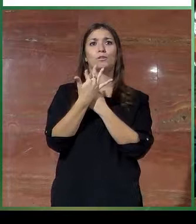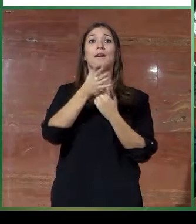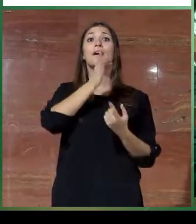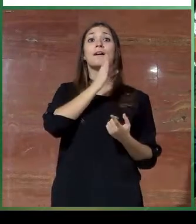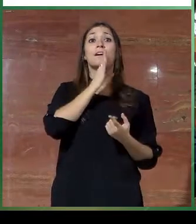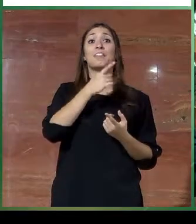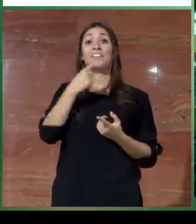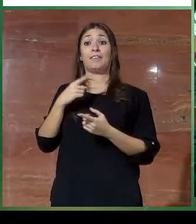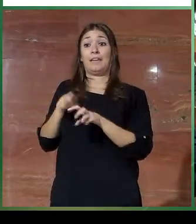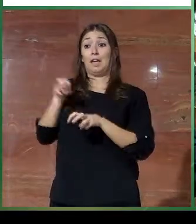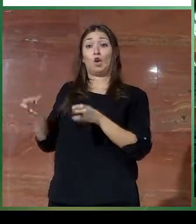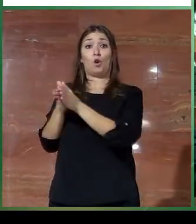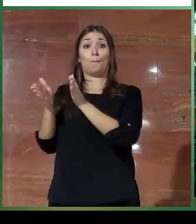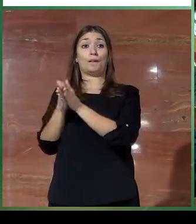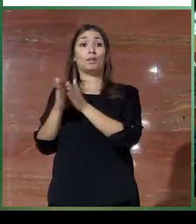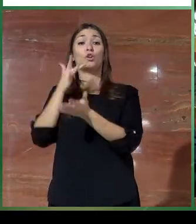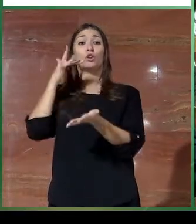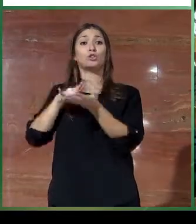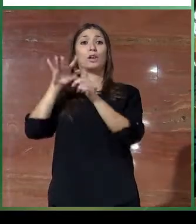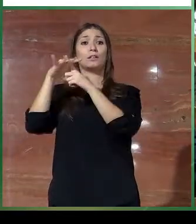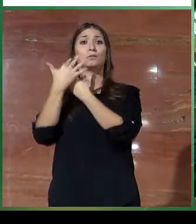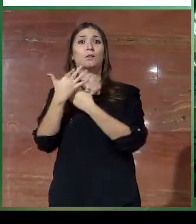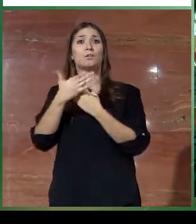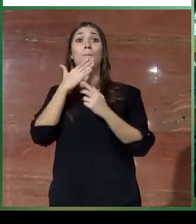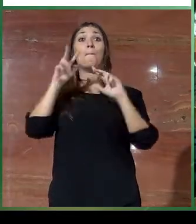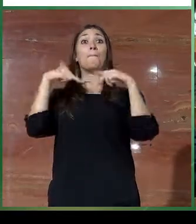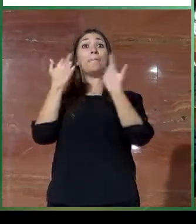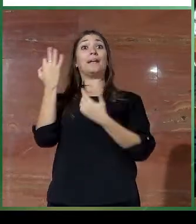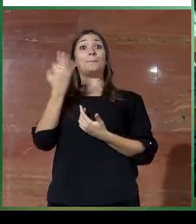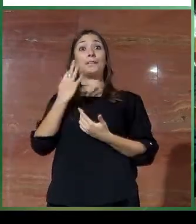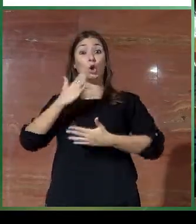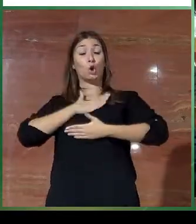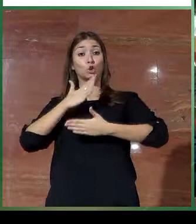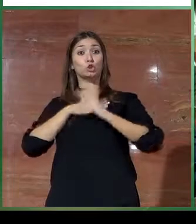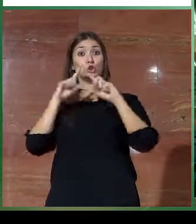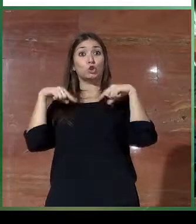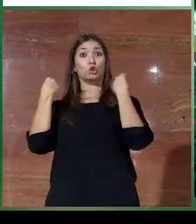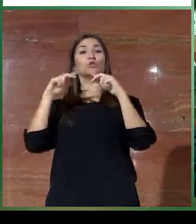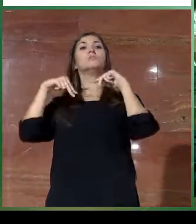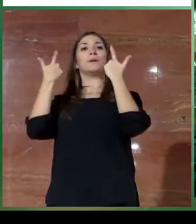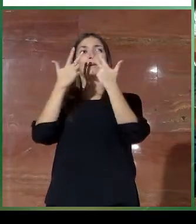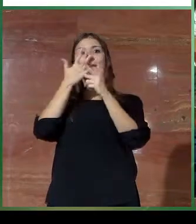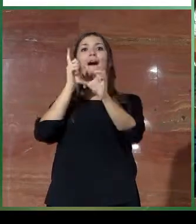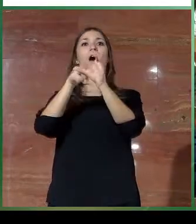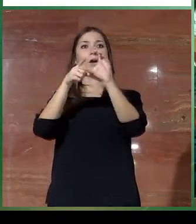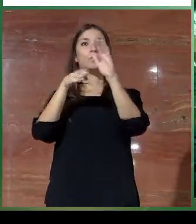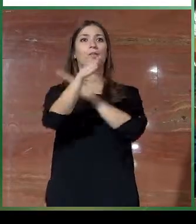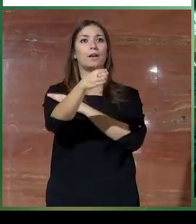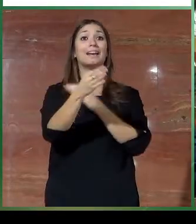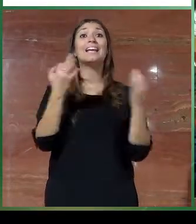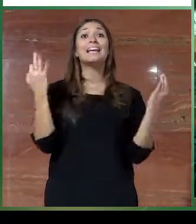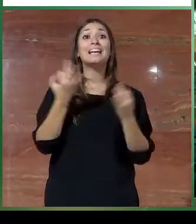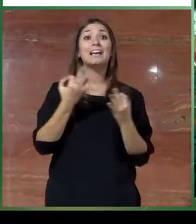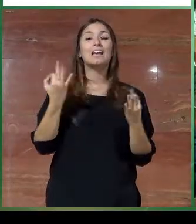mi compañero, el espacio ambiental es lo que nos permite a nosotros acceder. Es